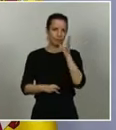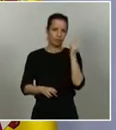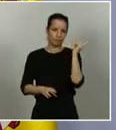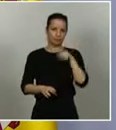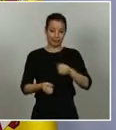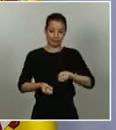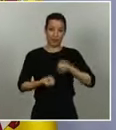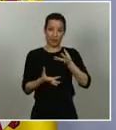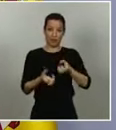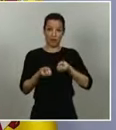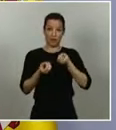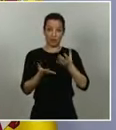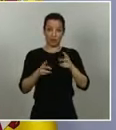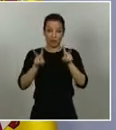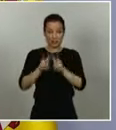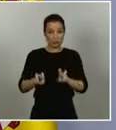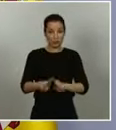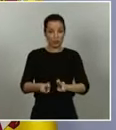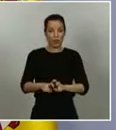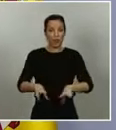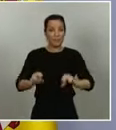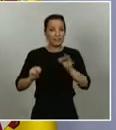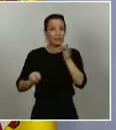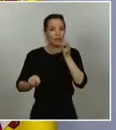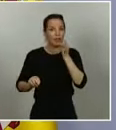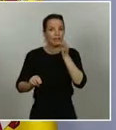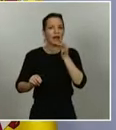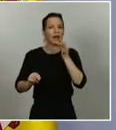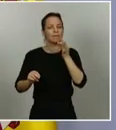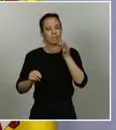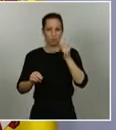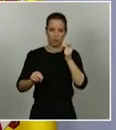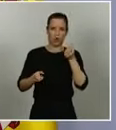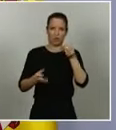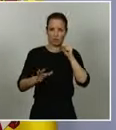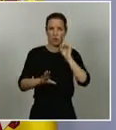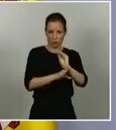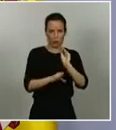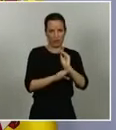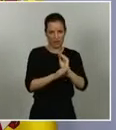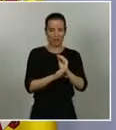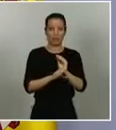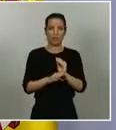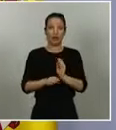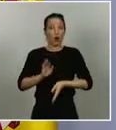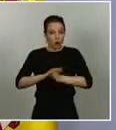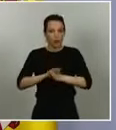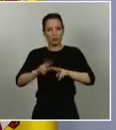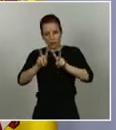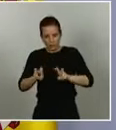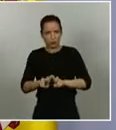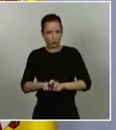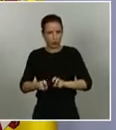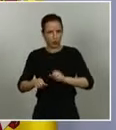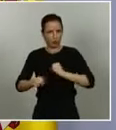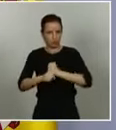en un estudio que se encuentra en desarrollo. Aún estamos realizando el estudio. Hay pendientes